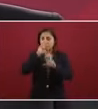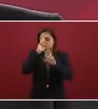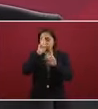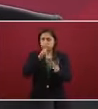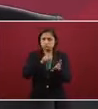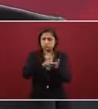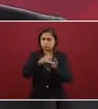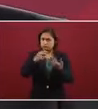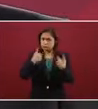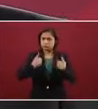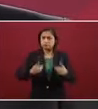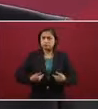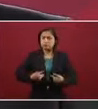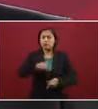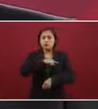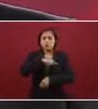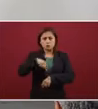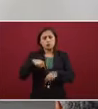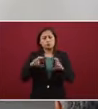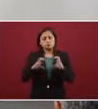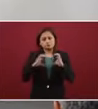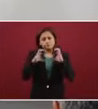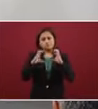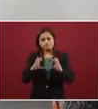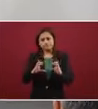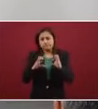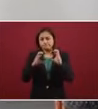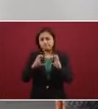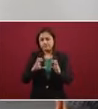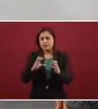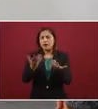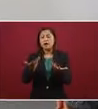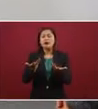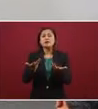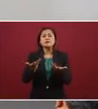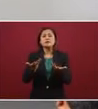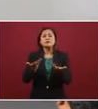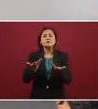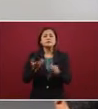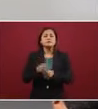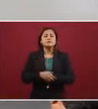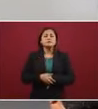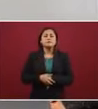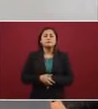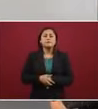estamos cuidando que no haya